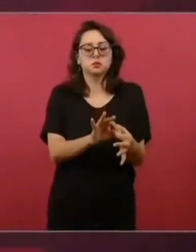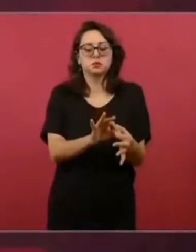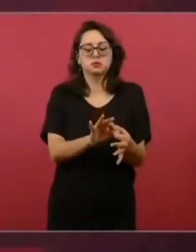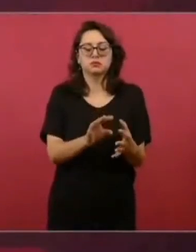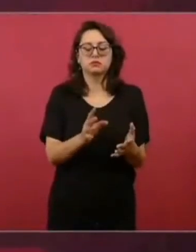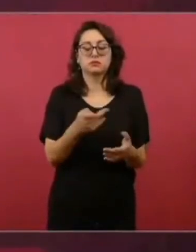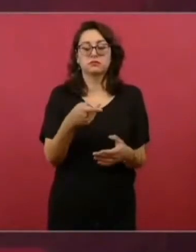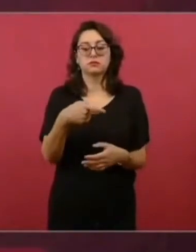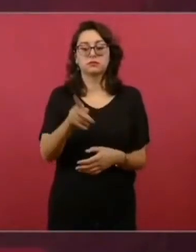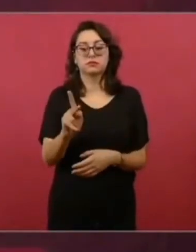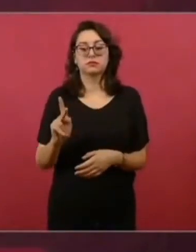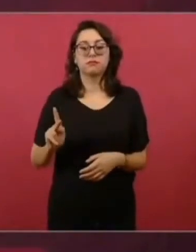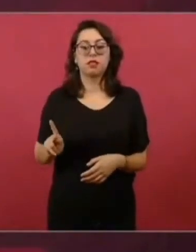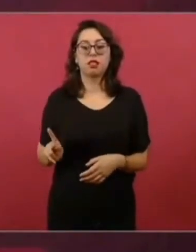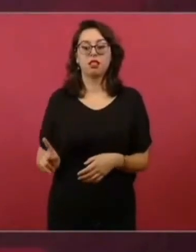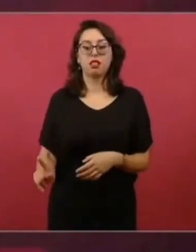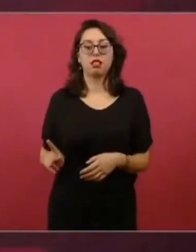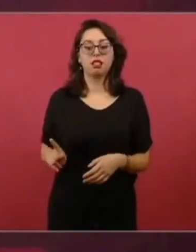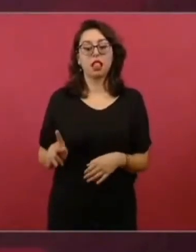simulado.